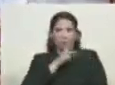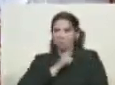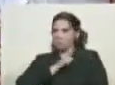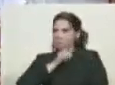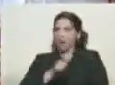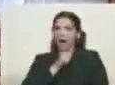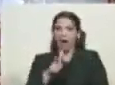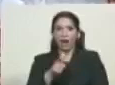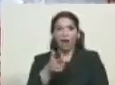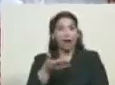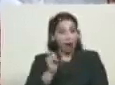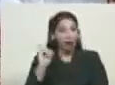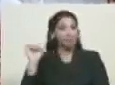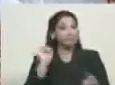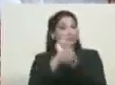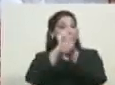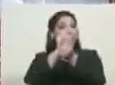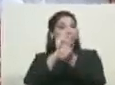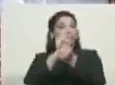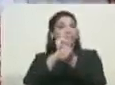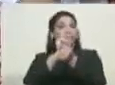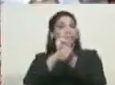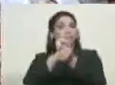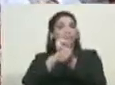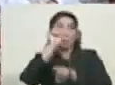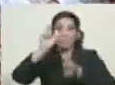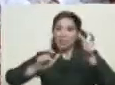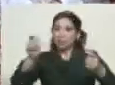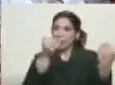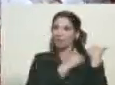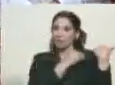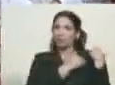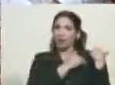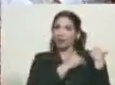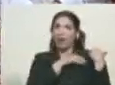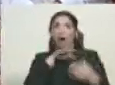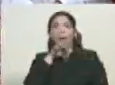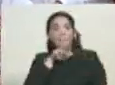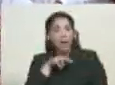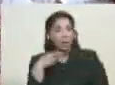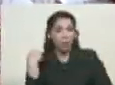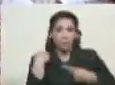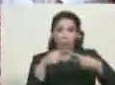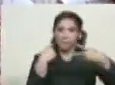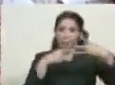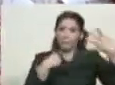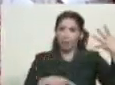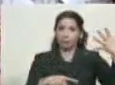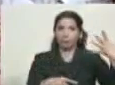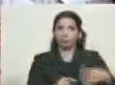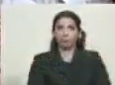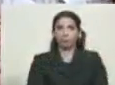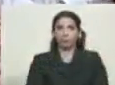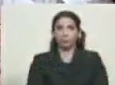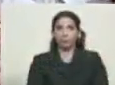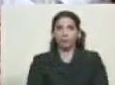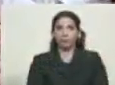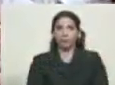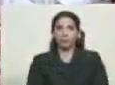Ya hay detenidos y están hablando de muchas cosas. Están